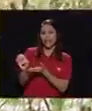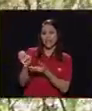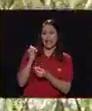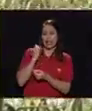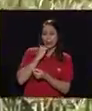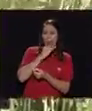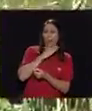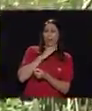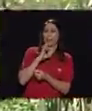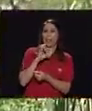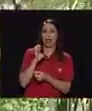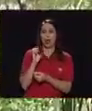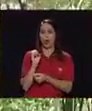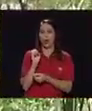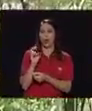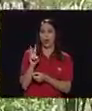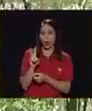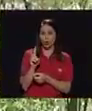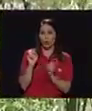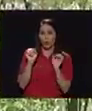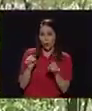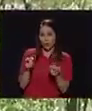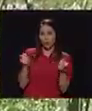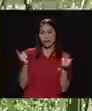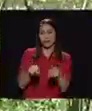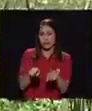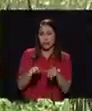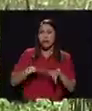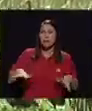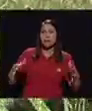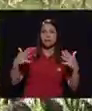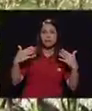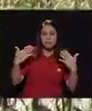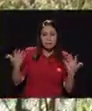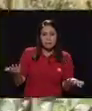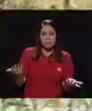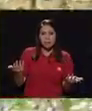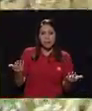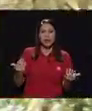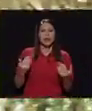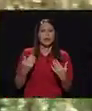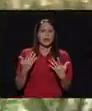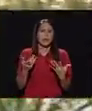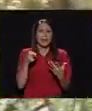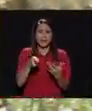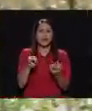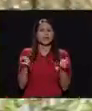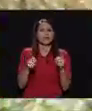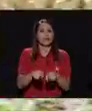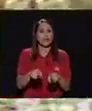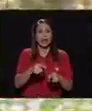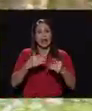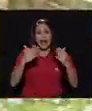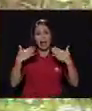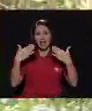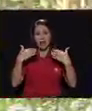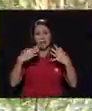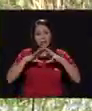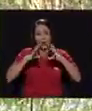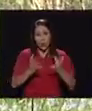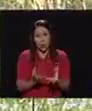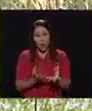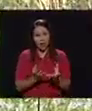evitan que mayor cantidad de CO2 llegue a la atmósfera en forma de carbono, de CO2, y